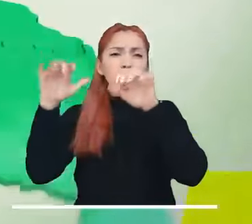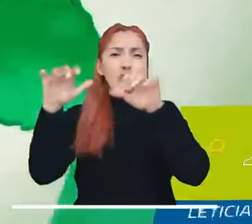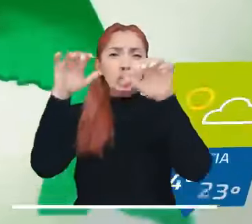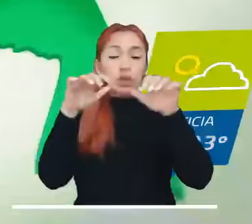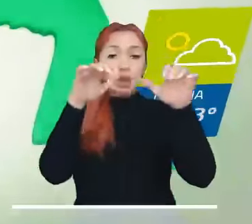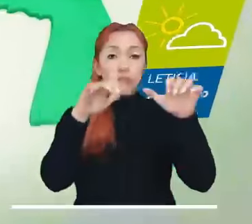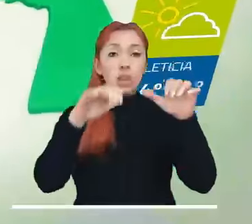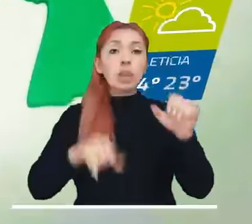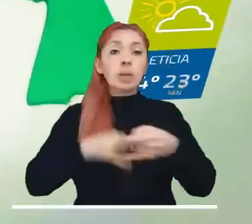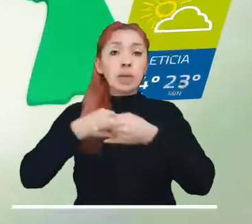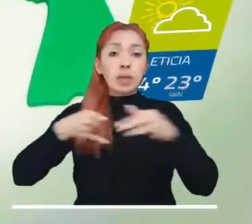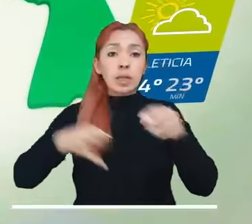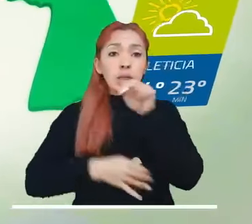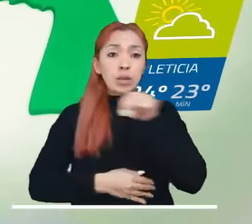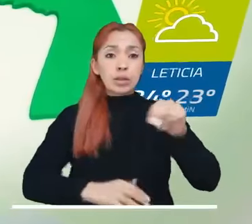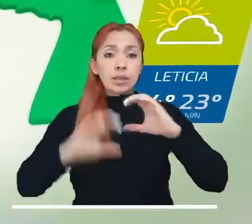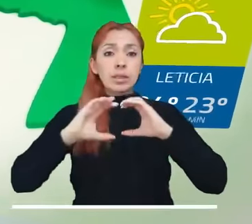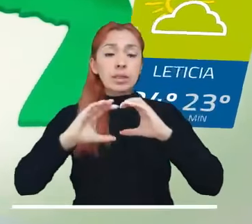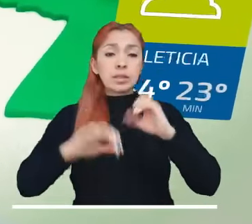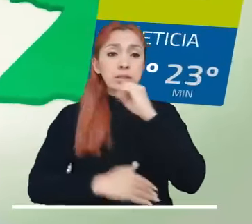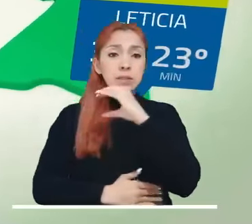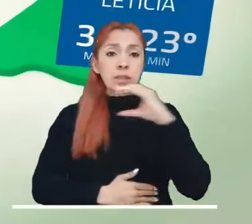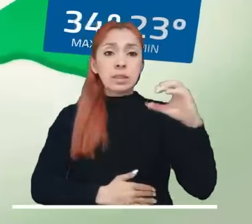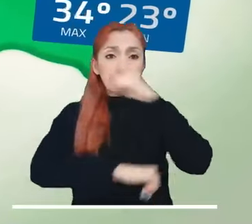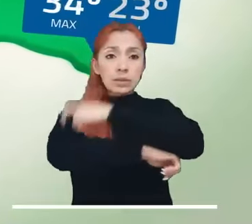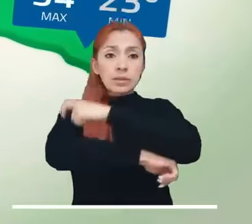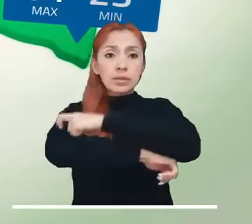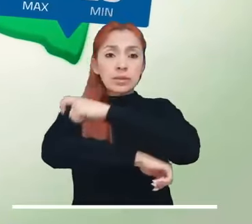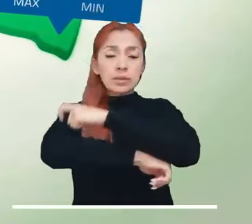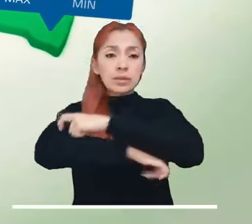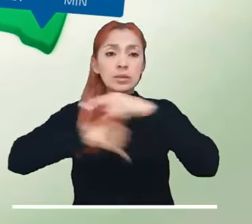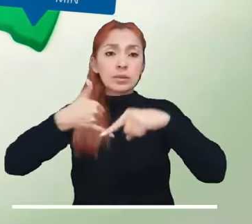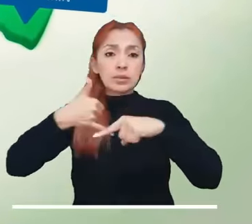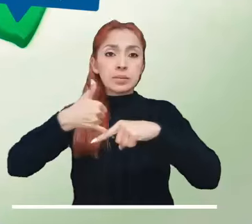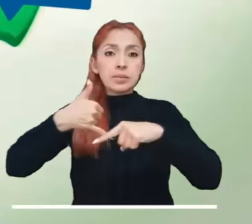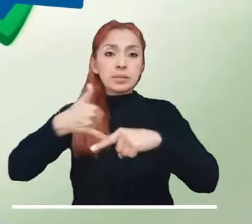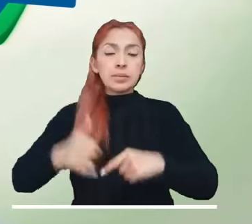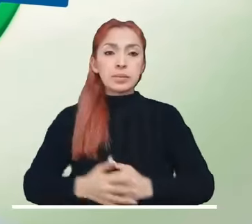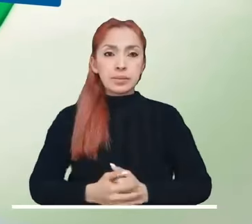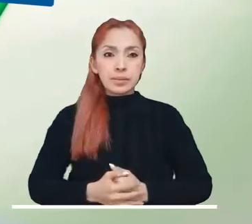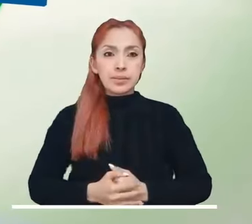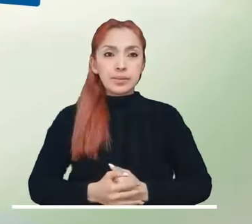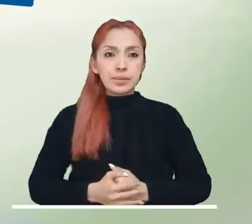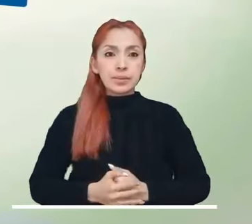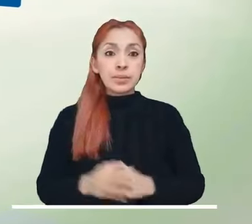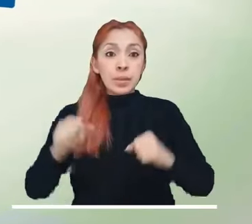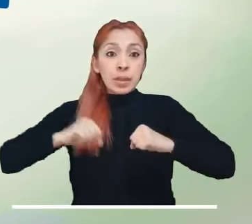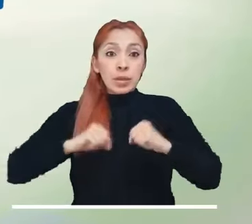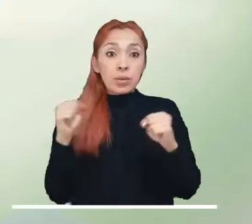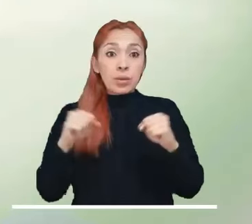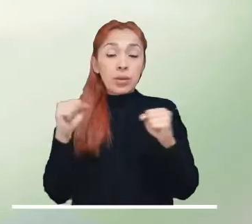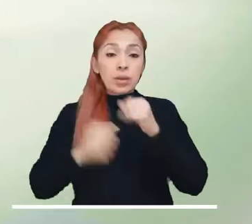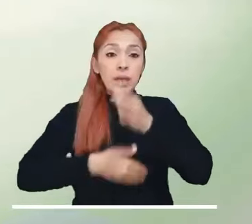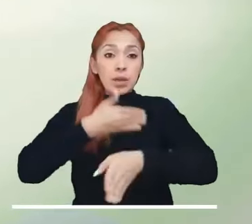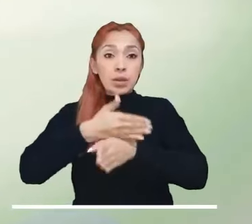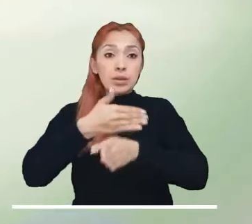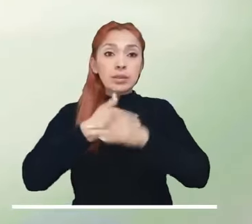No se descarta una mañana con precipitaciones en Guainía, norte de Caquetá, occidente de Putumayo y